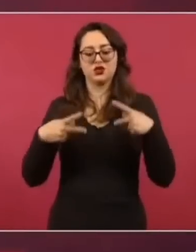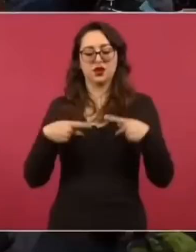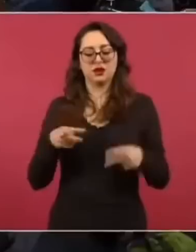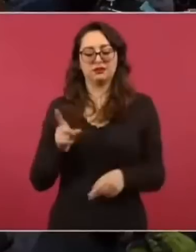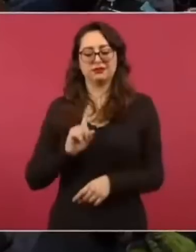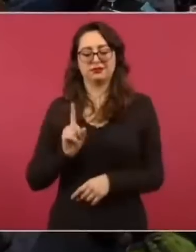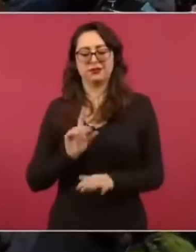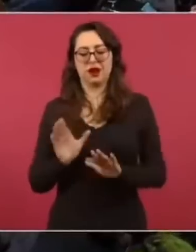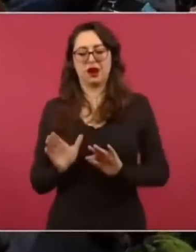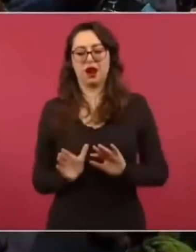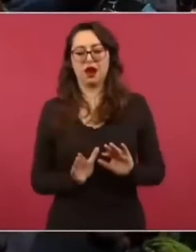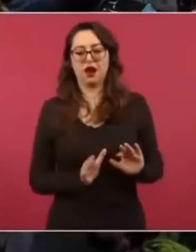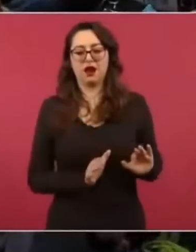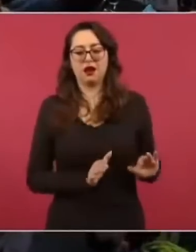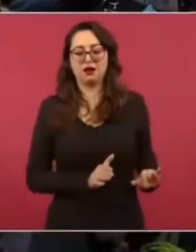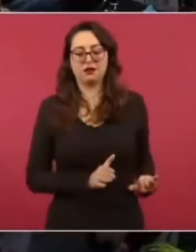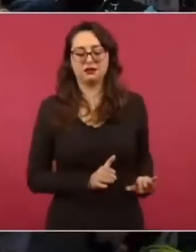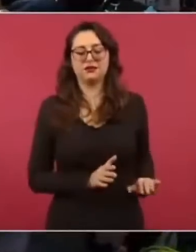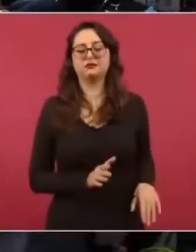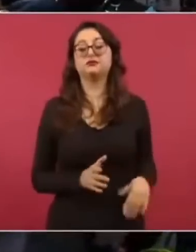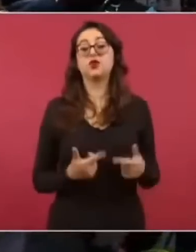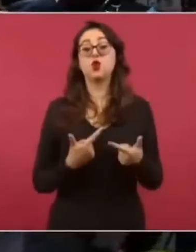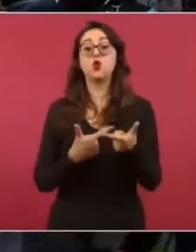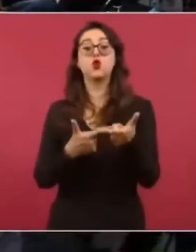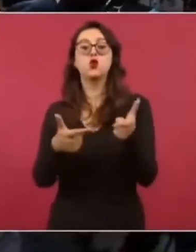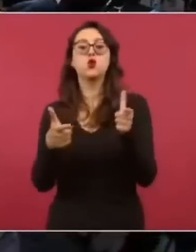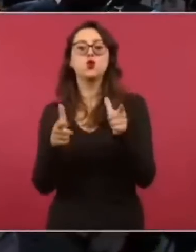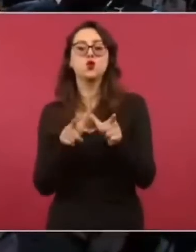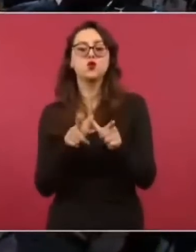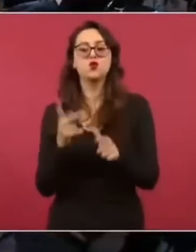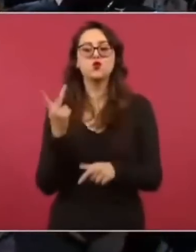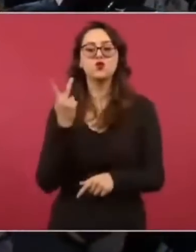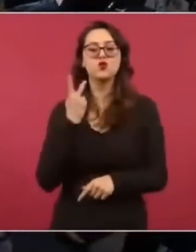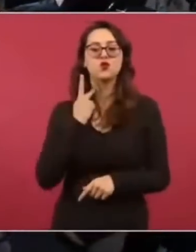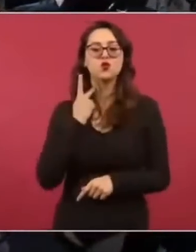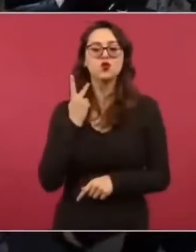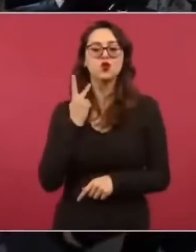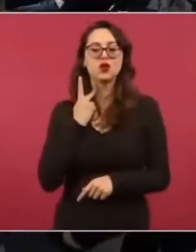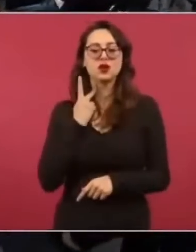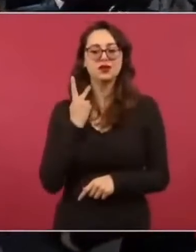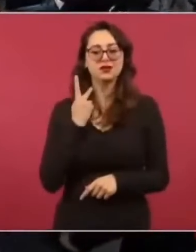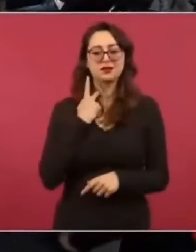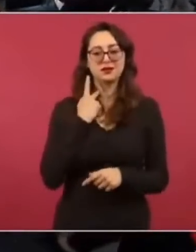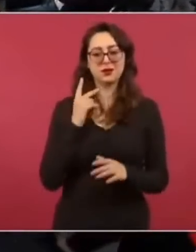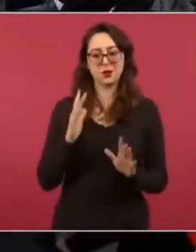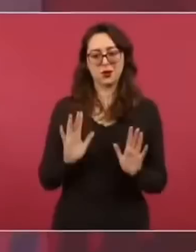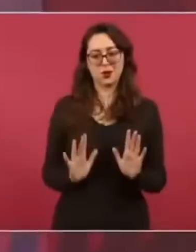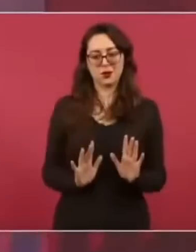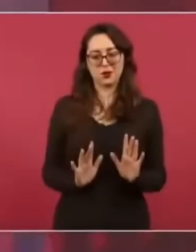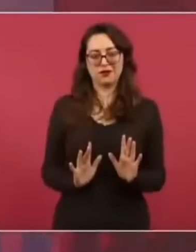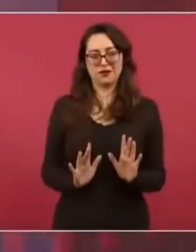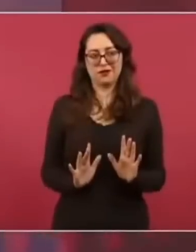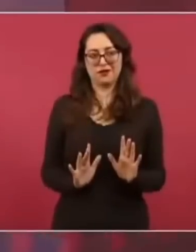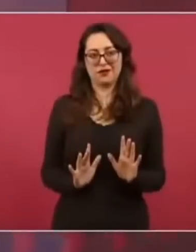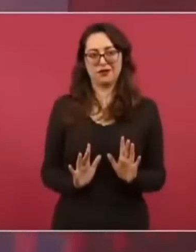Y a eso se refería don Daniel Cosío Villegas cuando decía, ya no está don Porfirio, pero